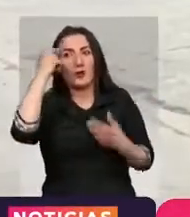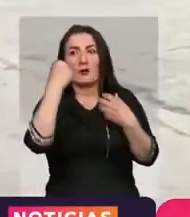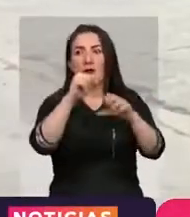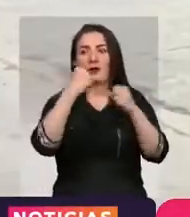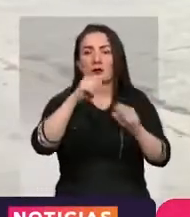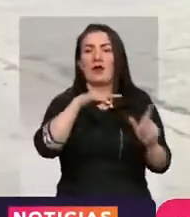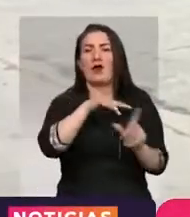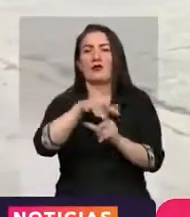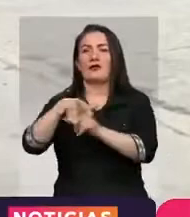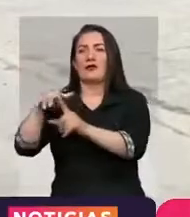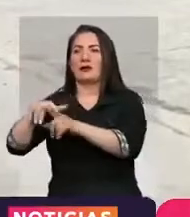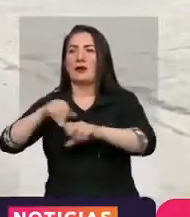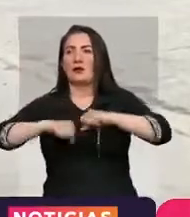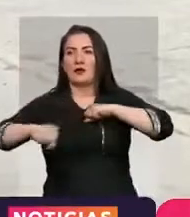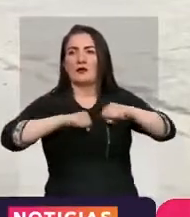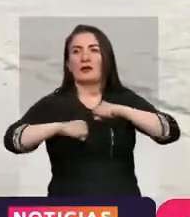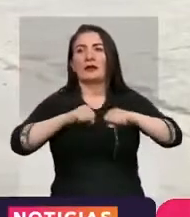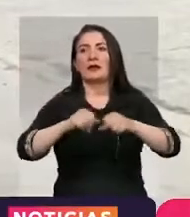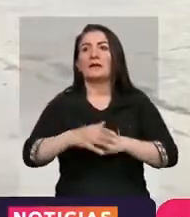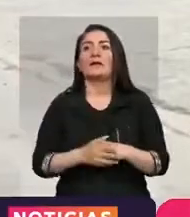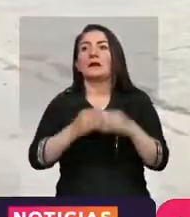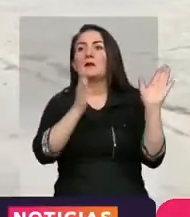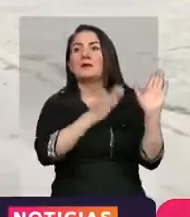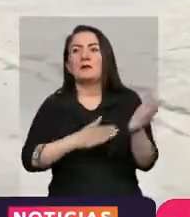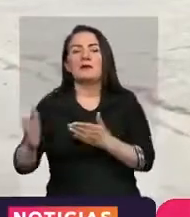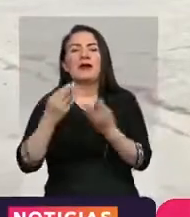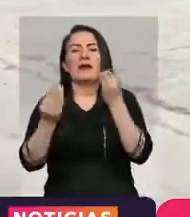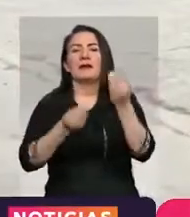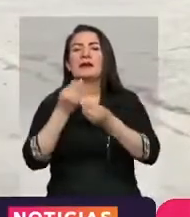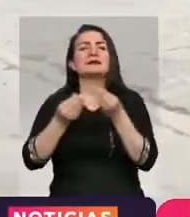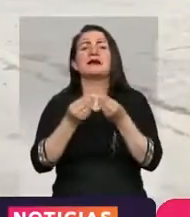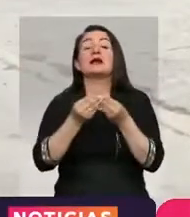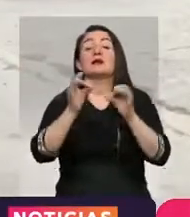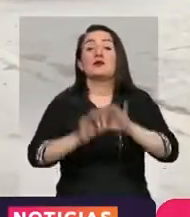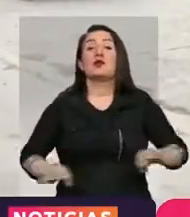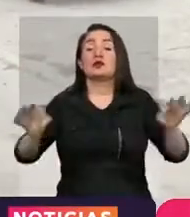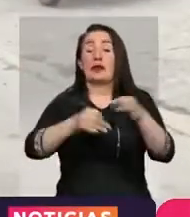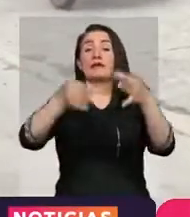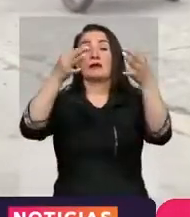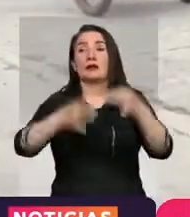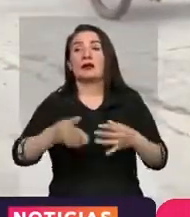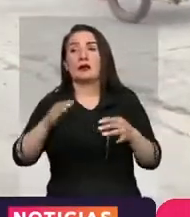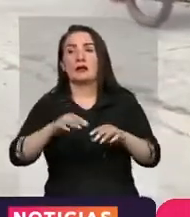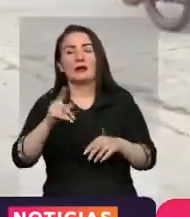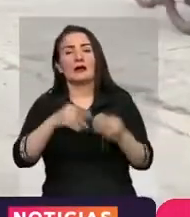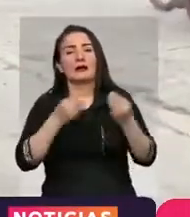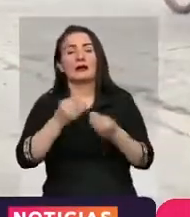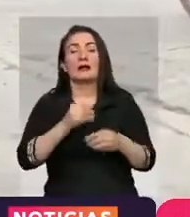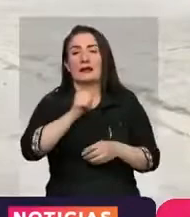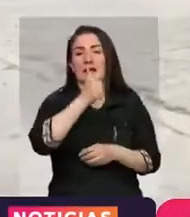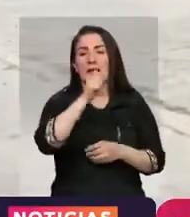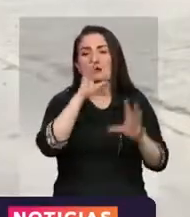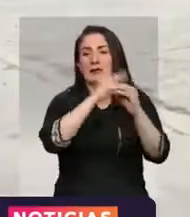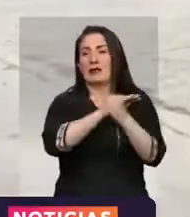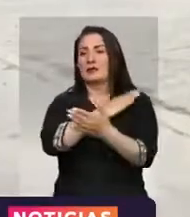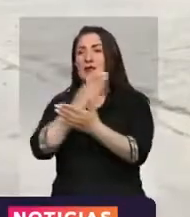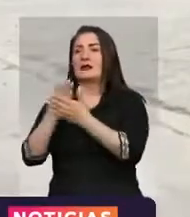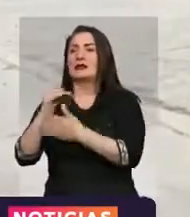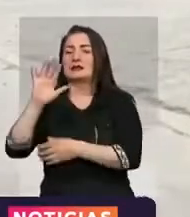habrá afectación en la movilidad diurna. El plan de manejo de tránsito consolida que en estas vías arteriales se trabaje desde las 10 de la noche